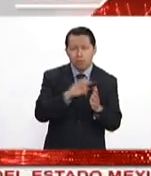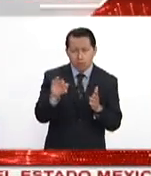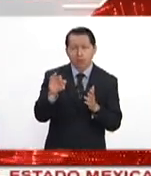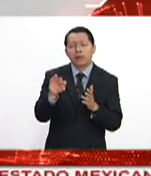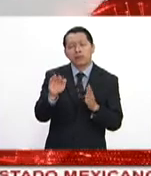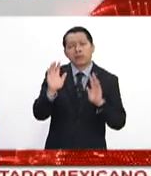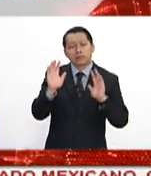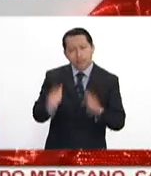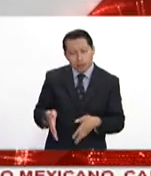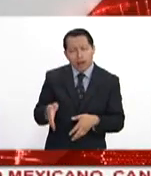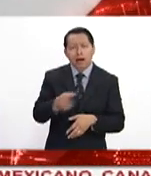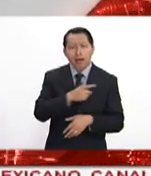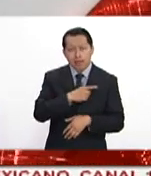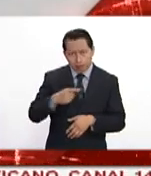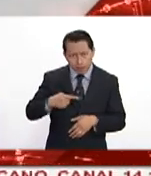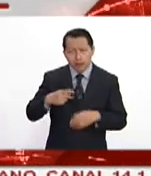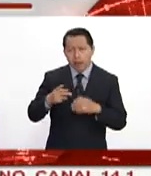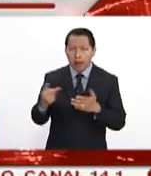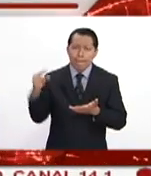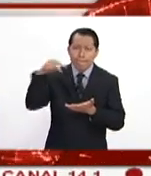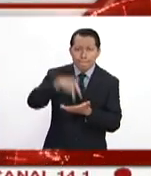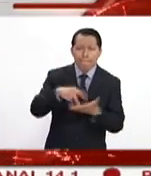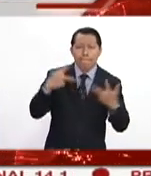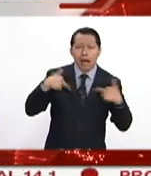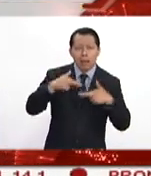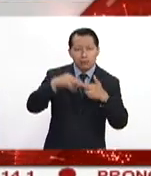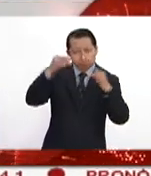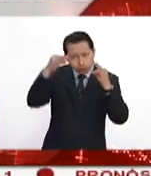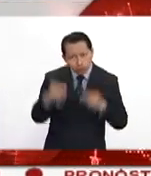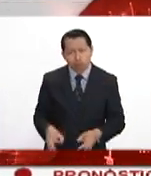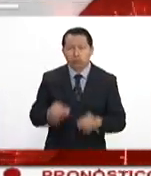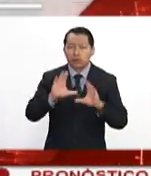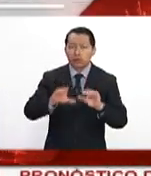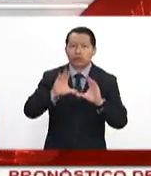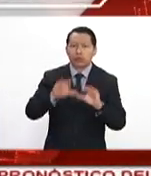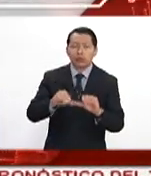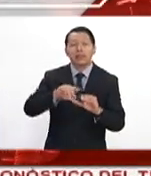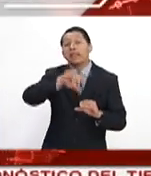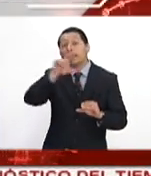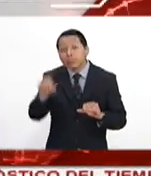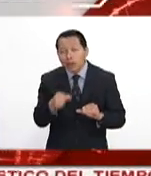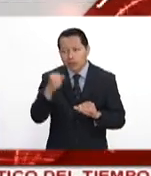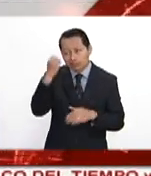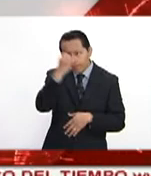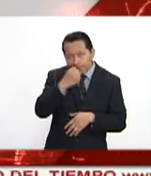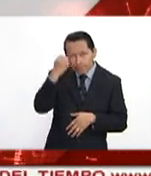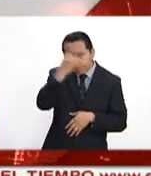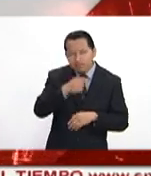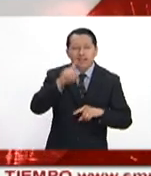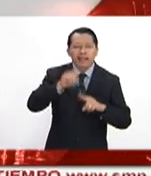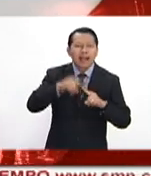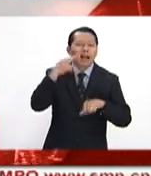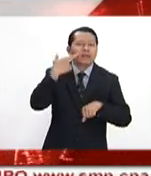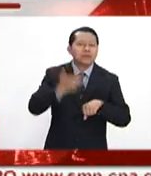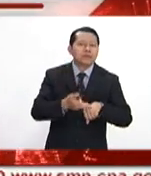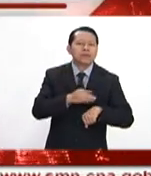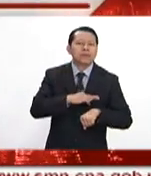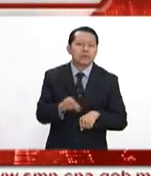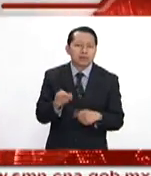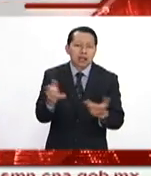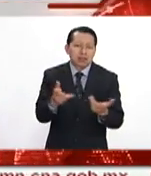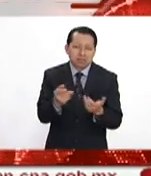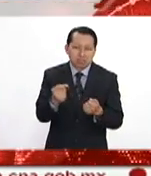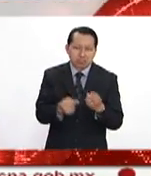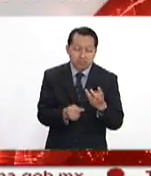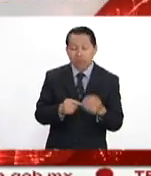a las escuelas y después habrá que ver el deslindar responsabilidades finalmente de qué